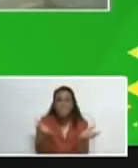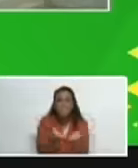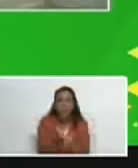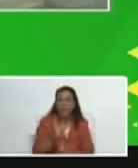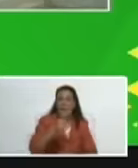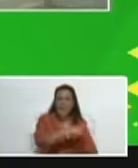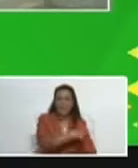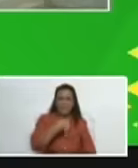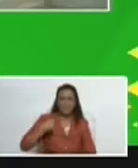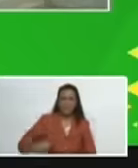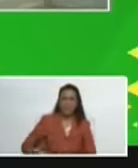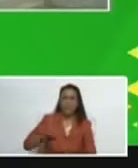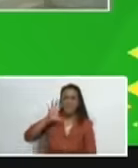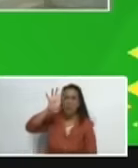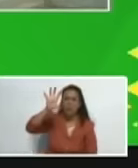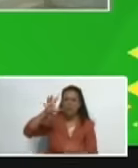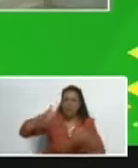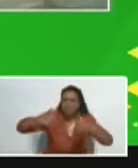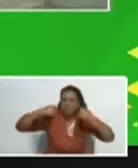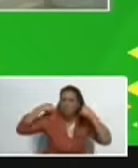mundo.